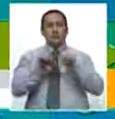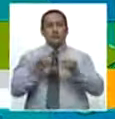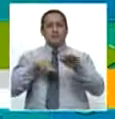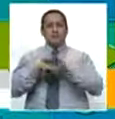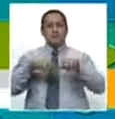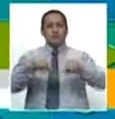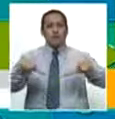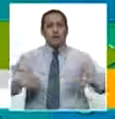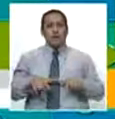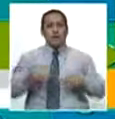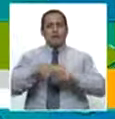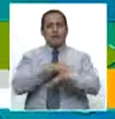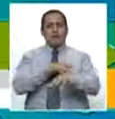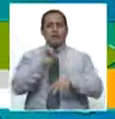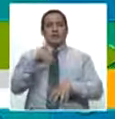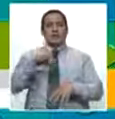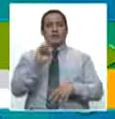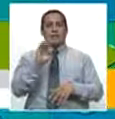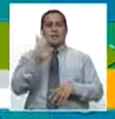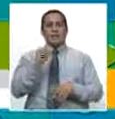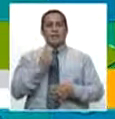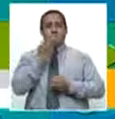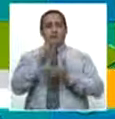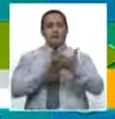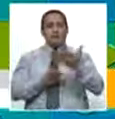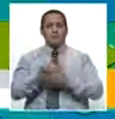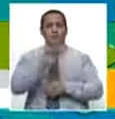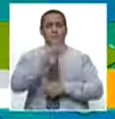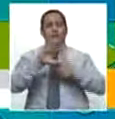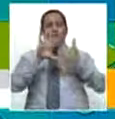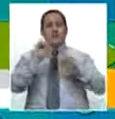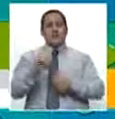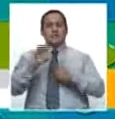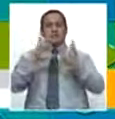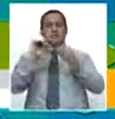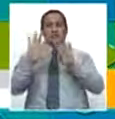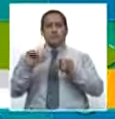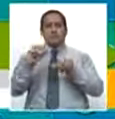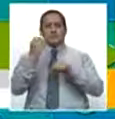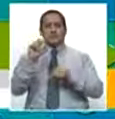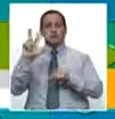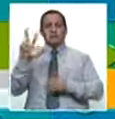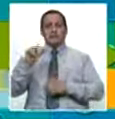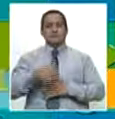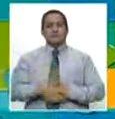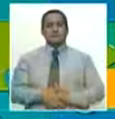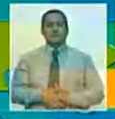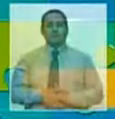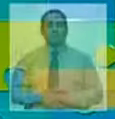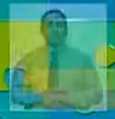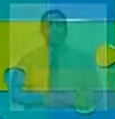en las instalaciones del Auditorio del Inavif. Informes al teléfono 460-6903.